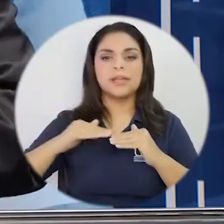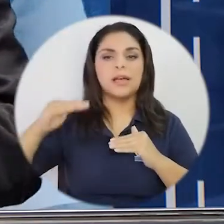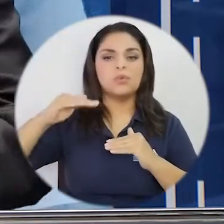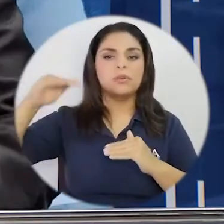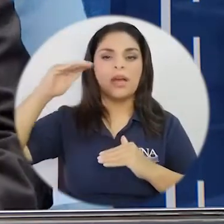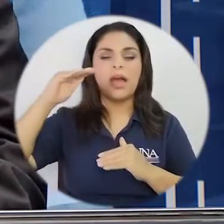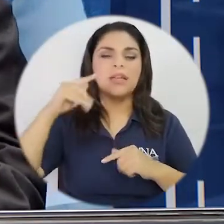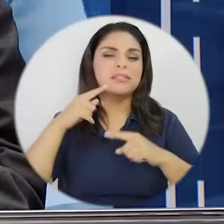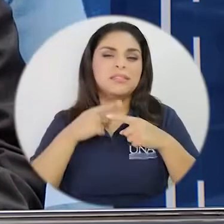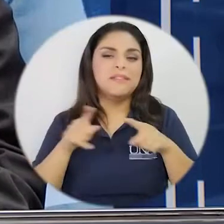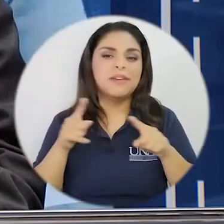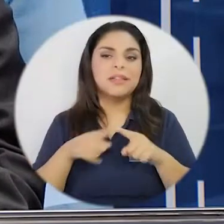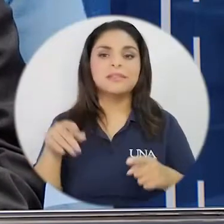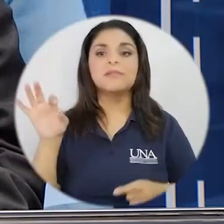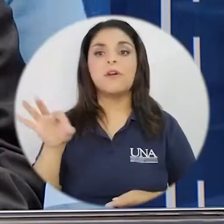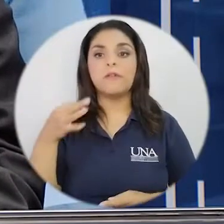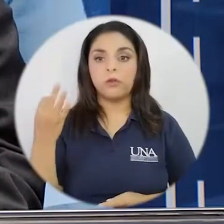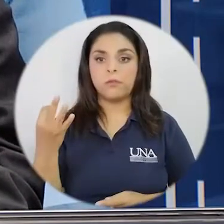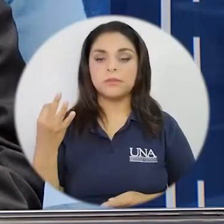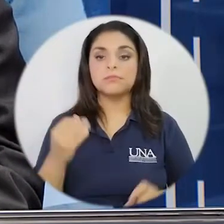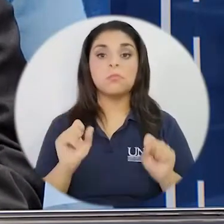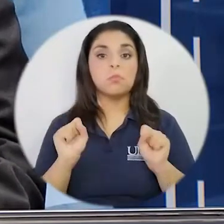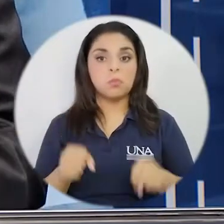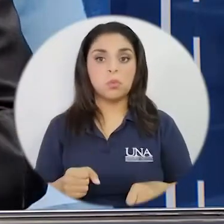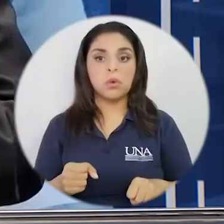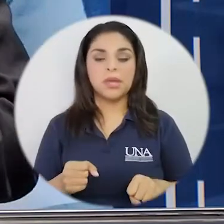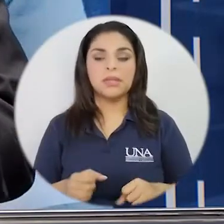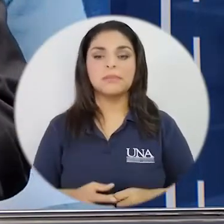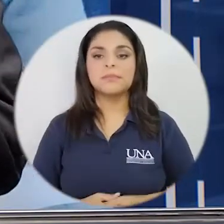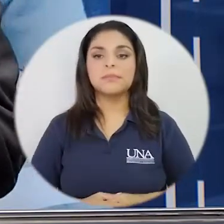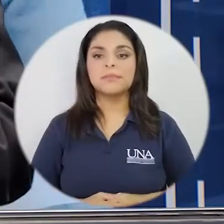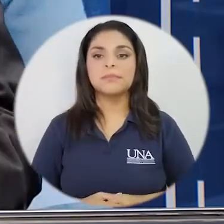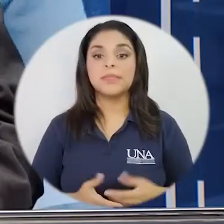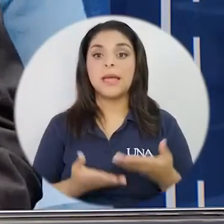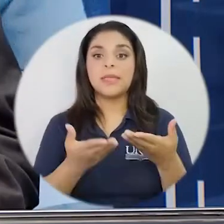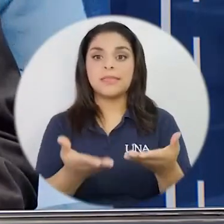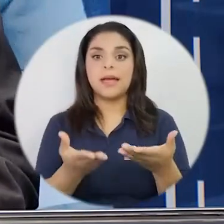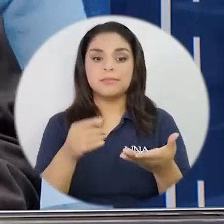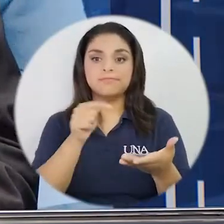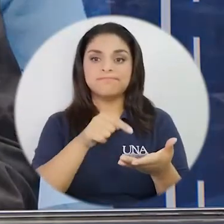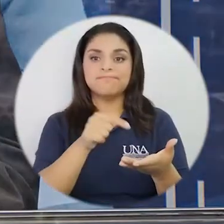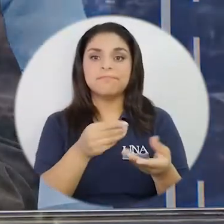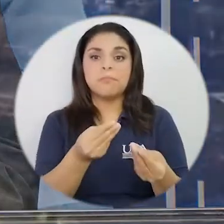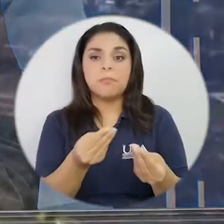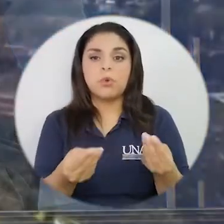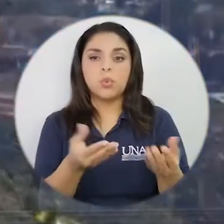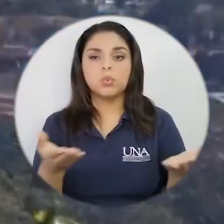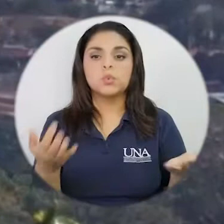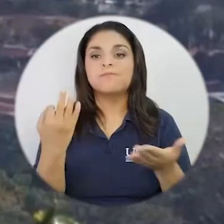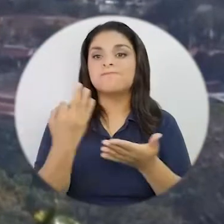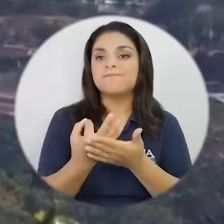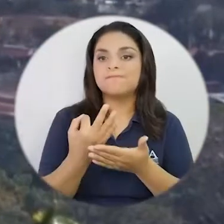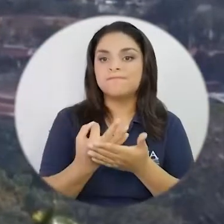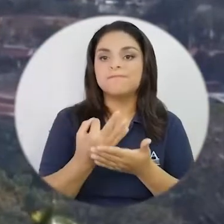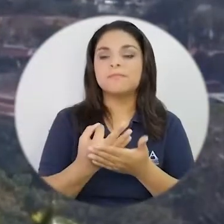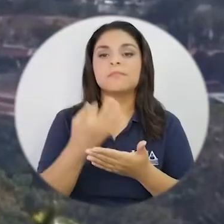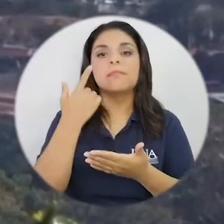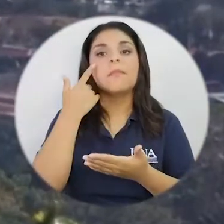bueno, diferentes formas de llegar y poder colocar producto